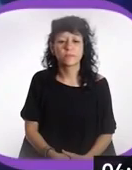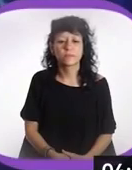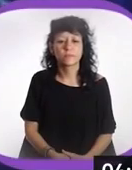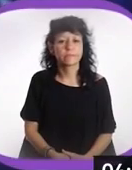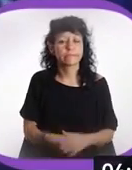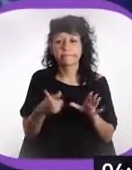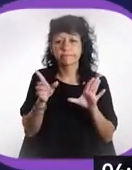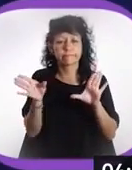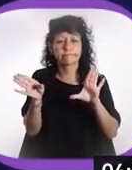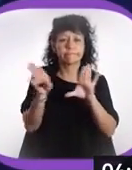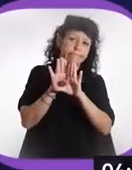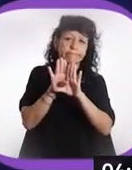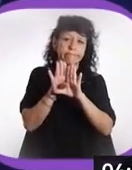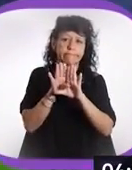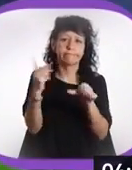Acceso a la bóveda negada.